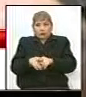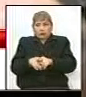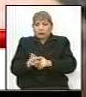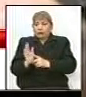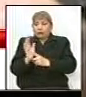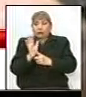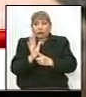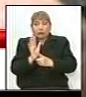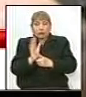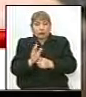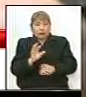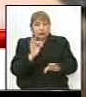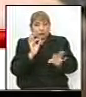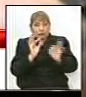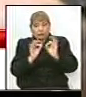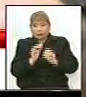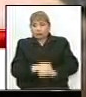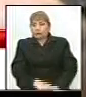señores.